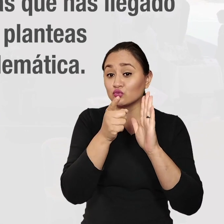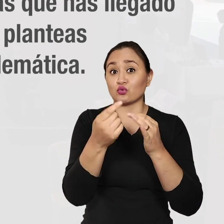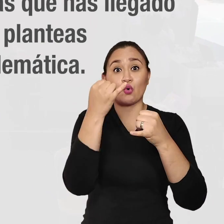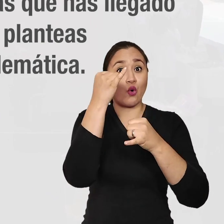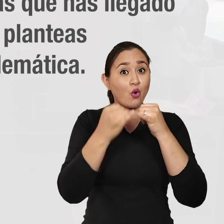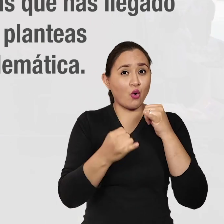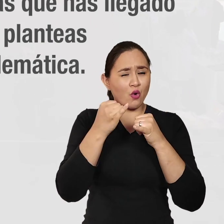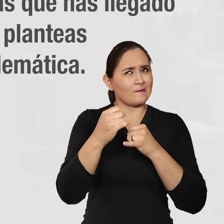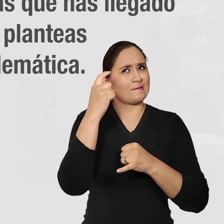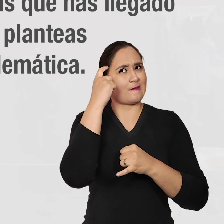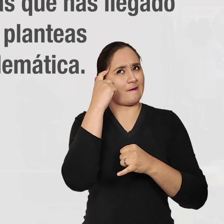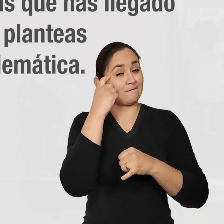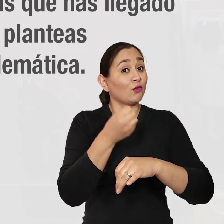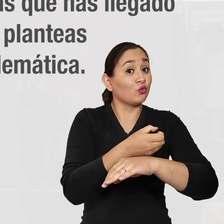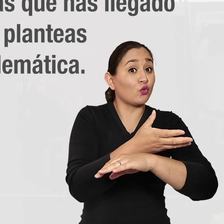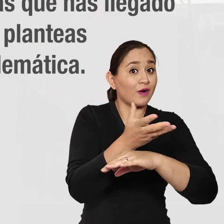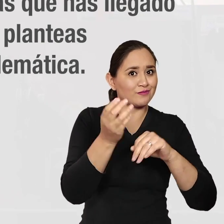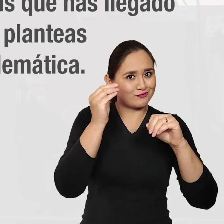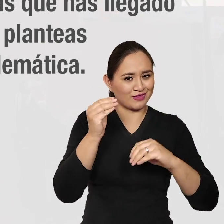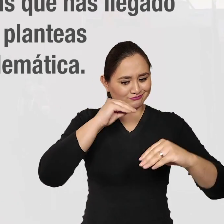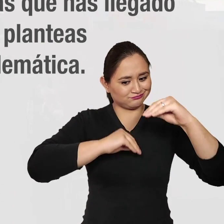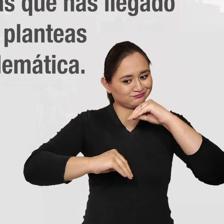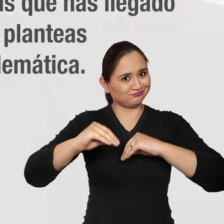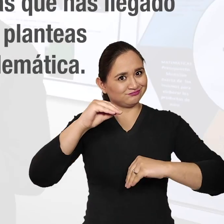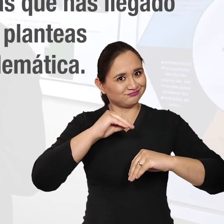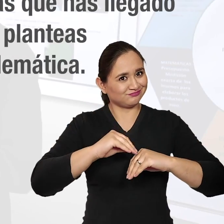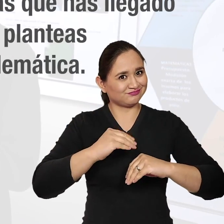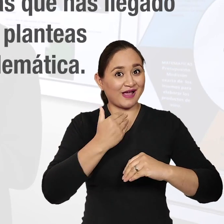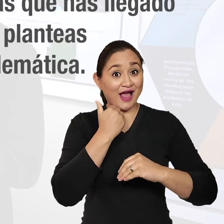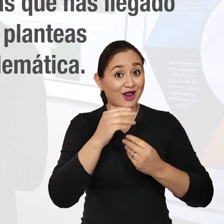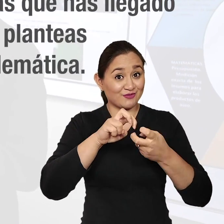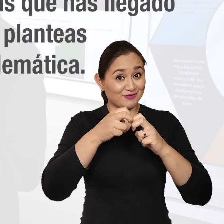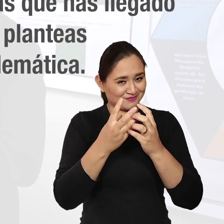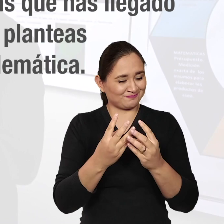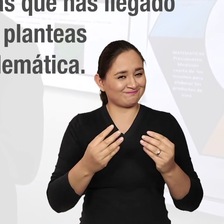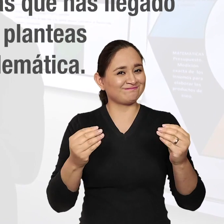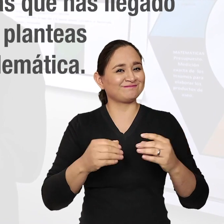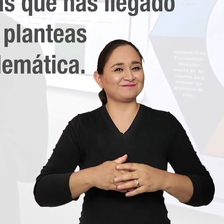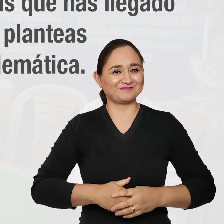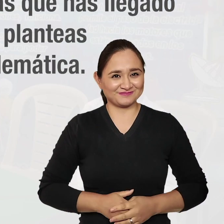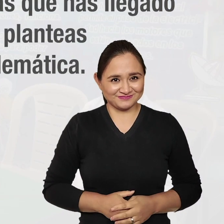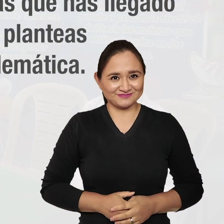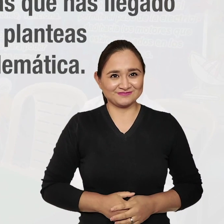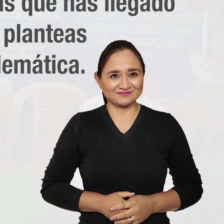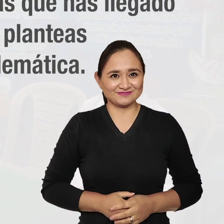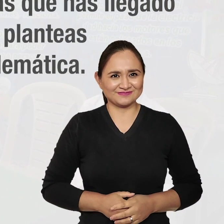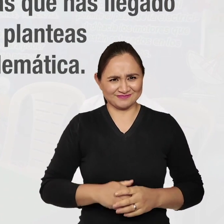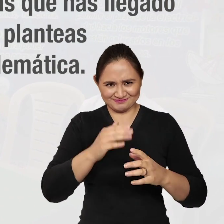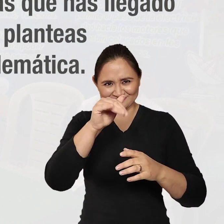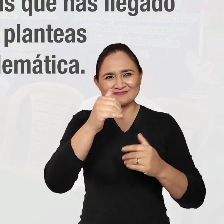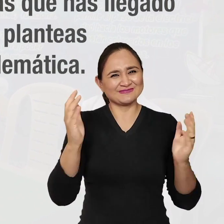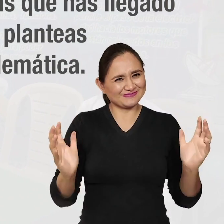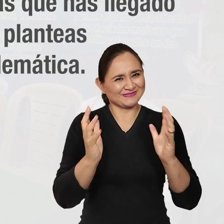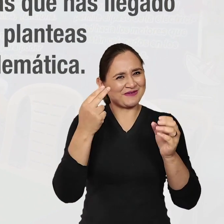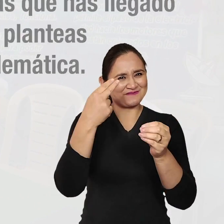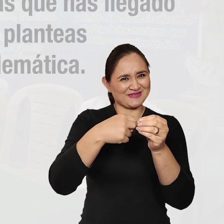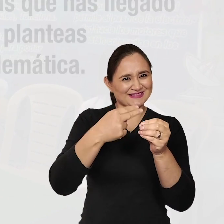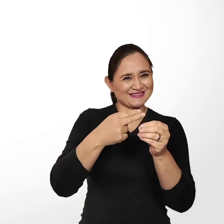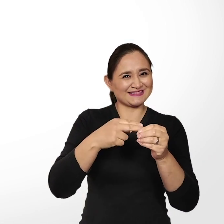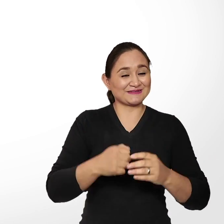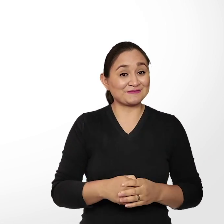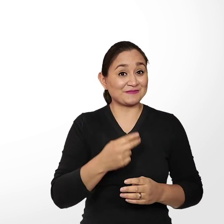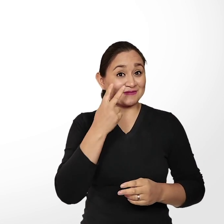que has llegado y las recomendaciones que planteas para dar solución a la problemática. ¡Anímate a